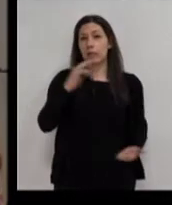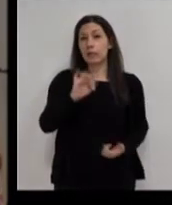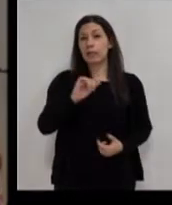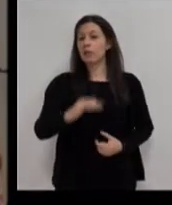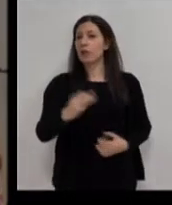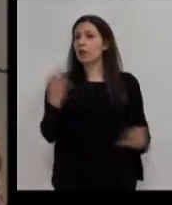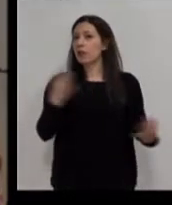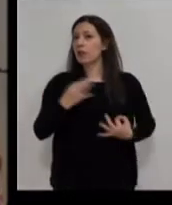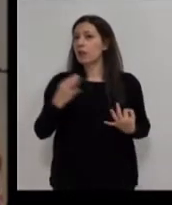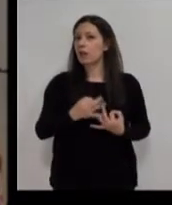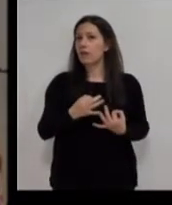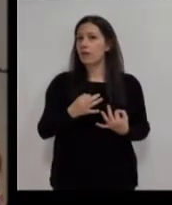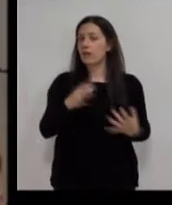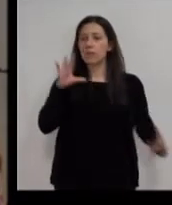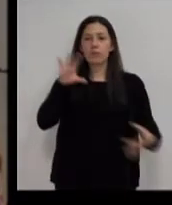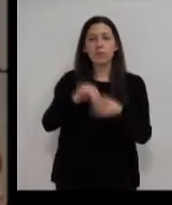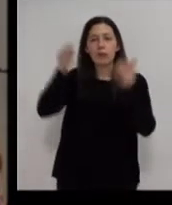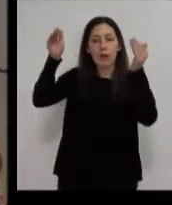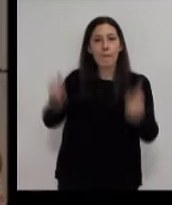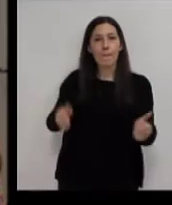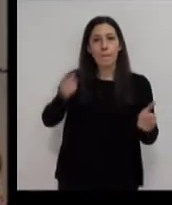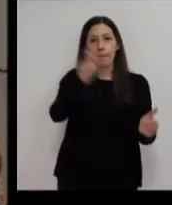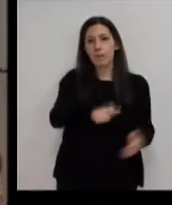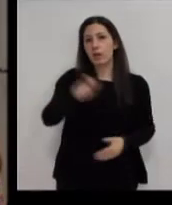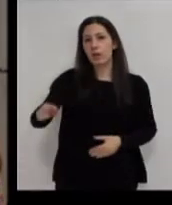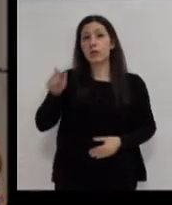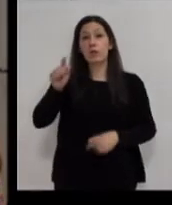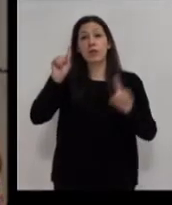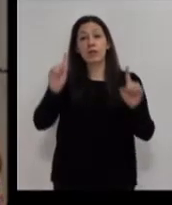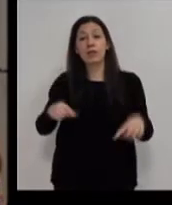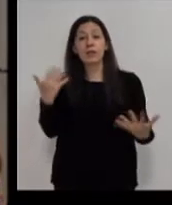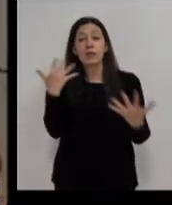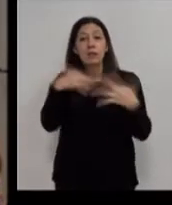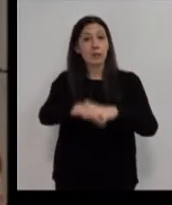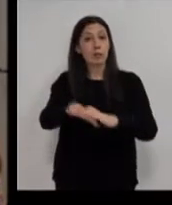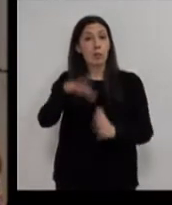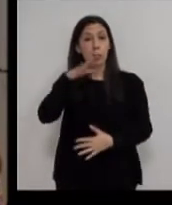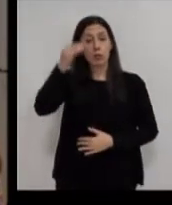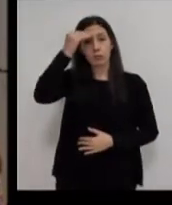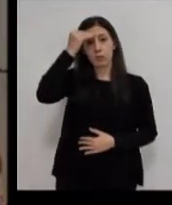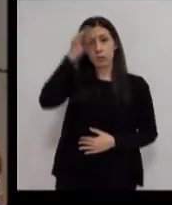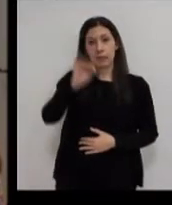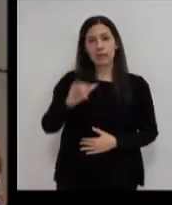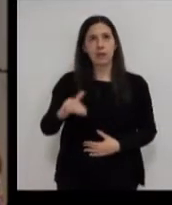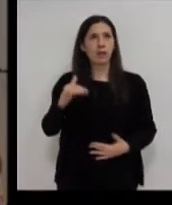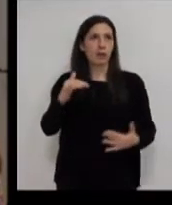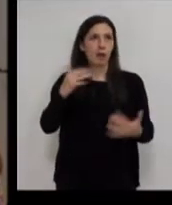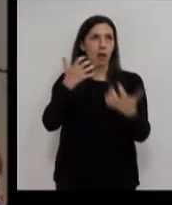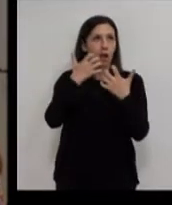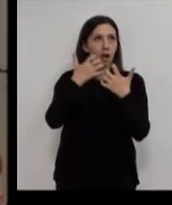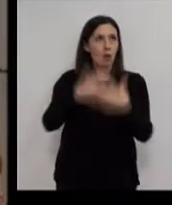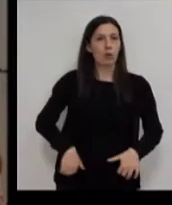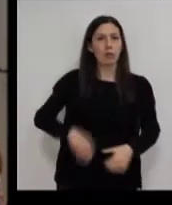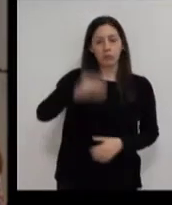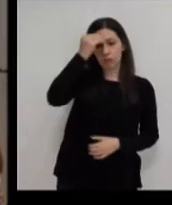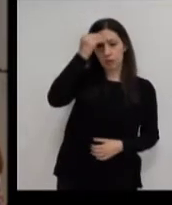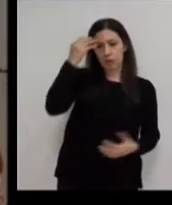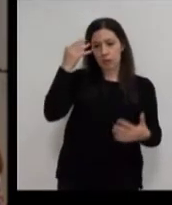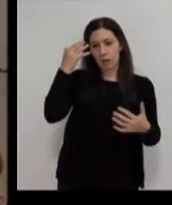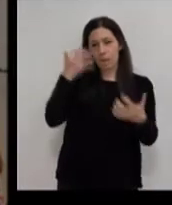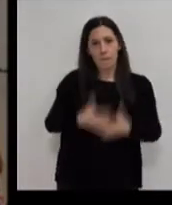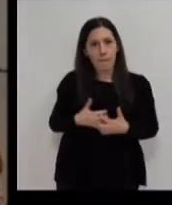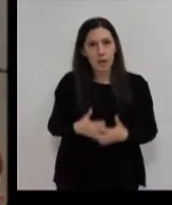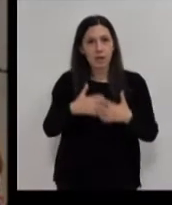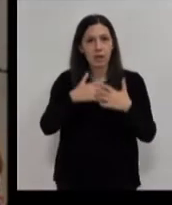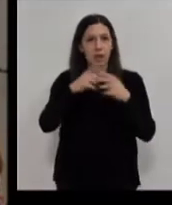sector del turismo sobre todo, las TIC deben de tener un enfoque a personas y justo integradoras porque pensamos en las